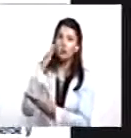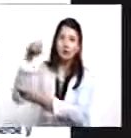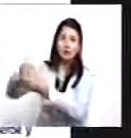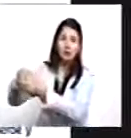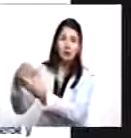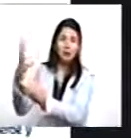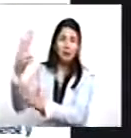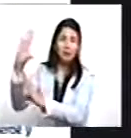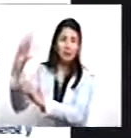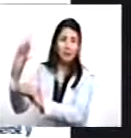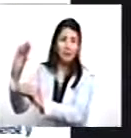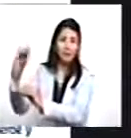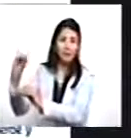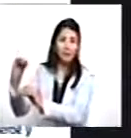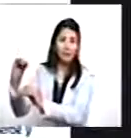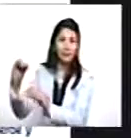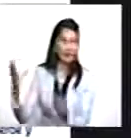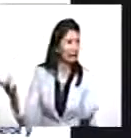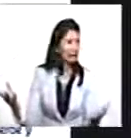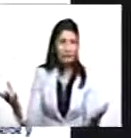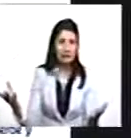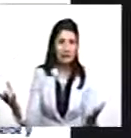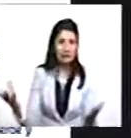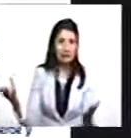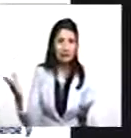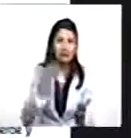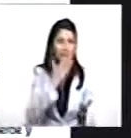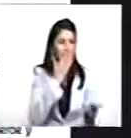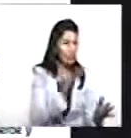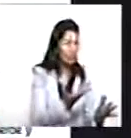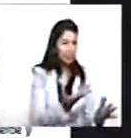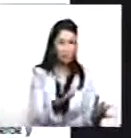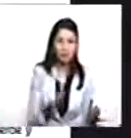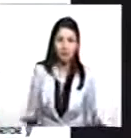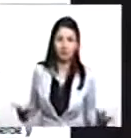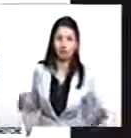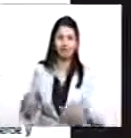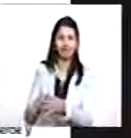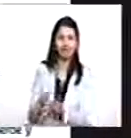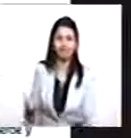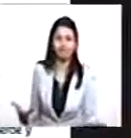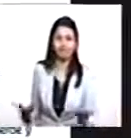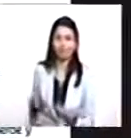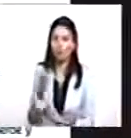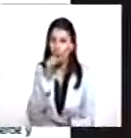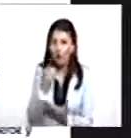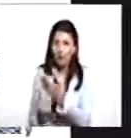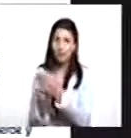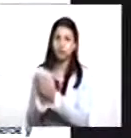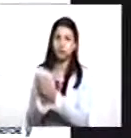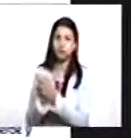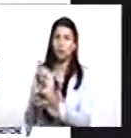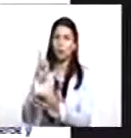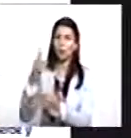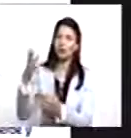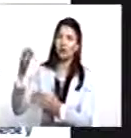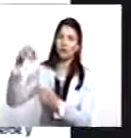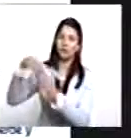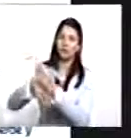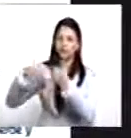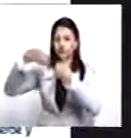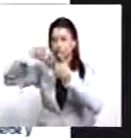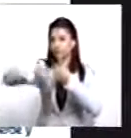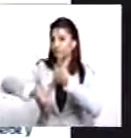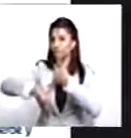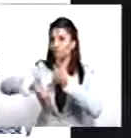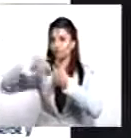de Copiagua y Cusiana no pueden ir en contraflujo porque los compresores de la línea van es hacia abajo, hacia el sur, y